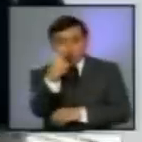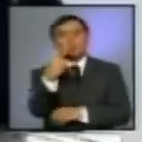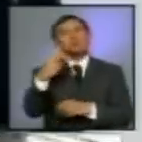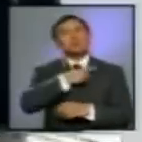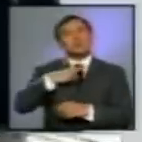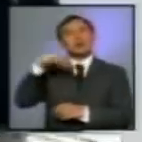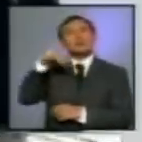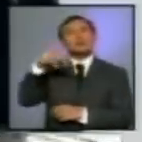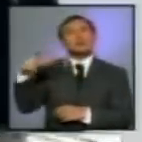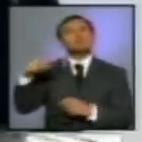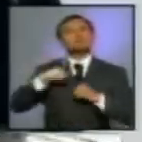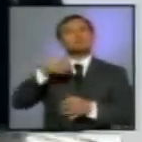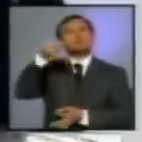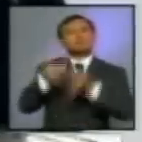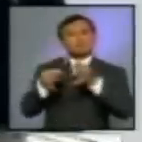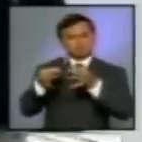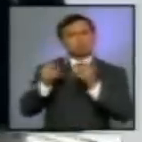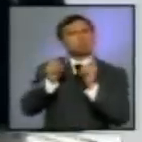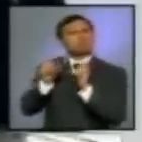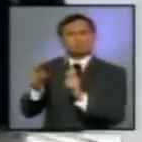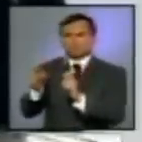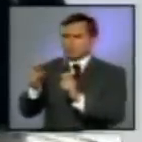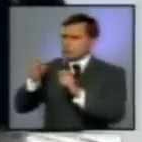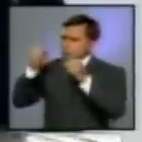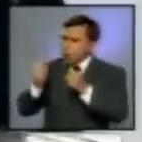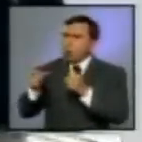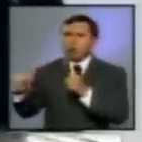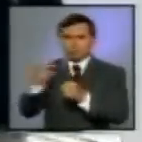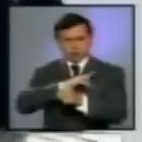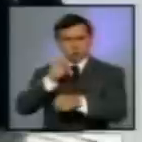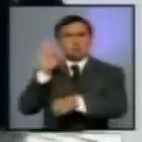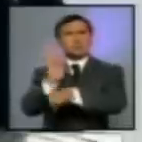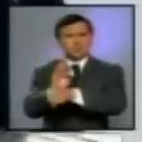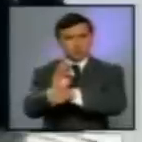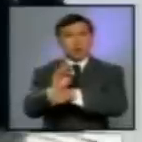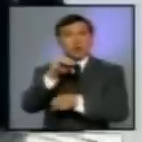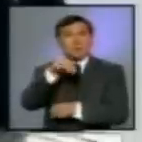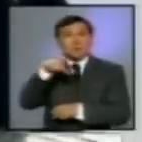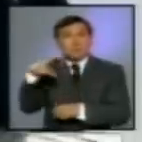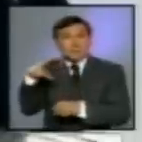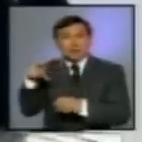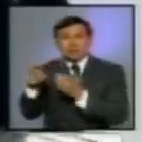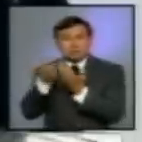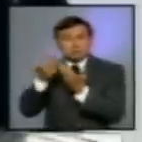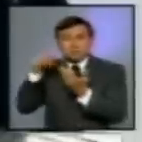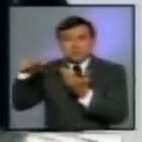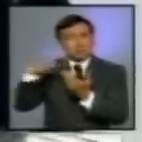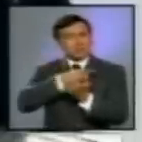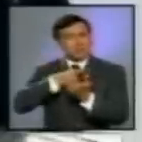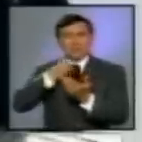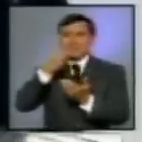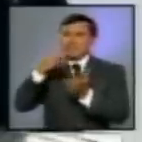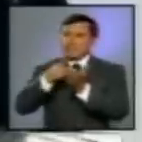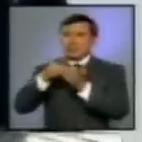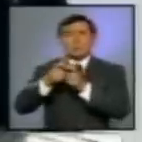como una instancia que los va a defender. Necesitamos triplicar casi el número de ministerios públicos y tener sobre